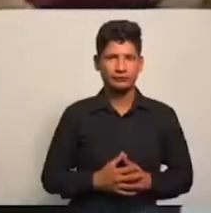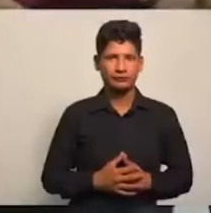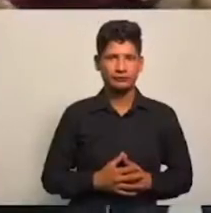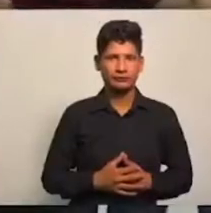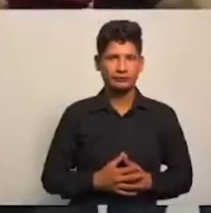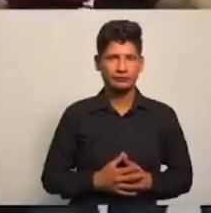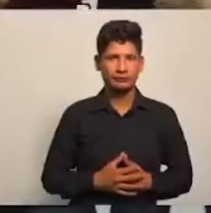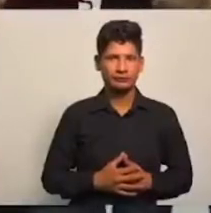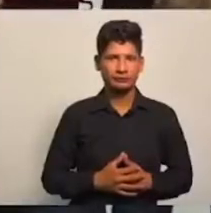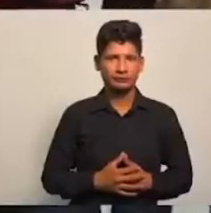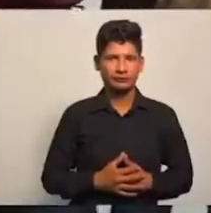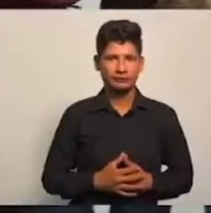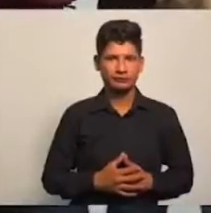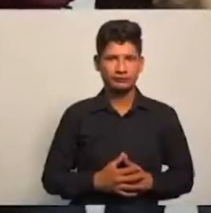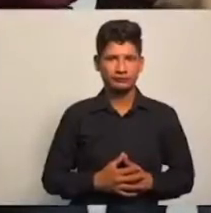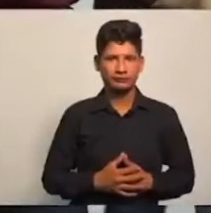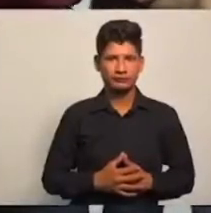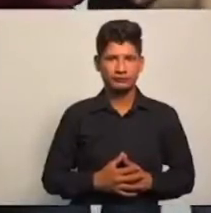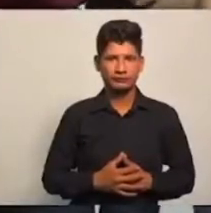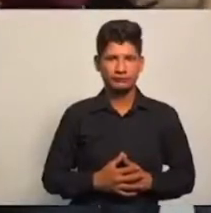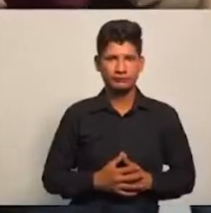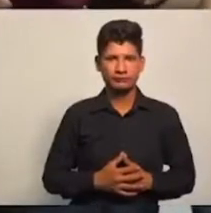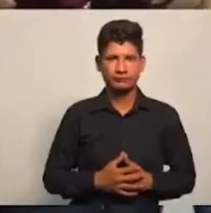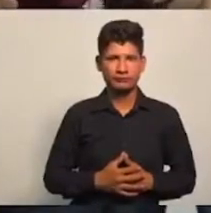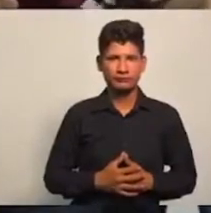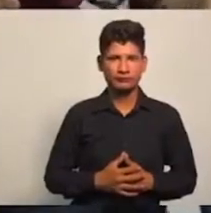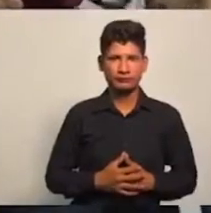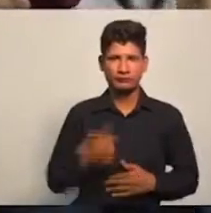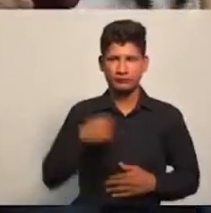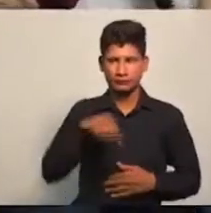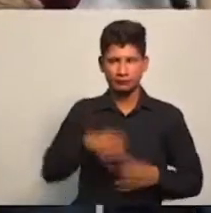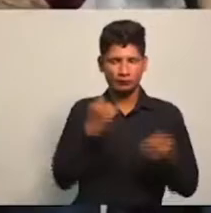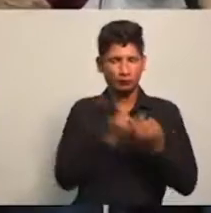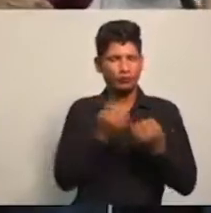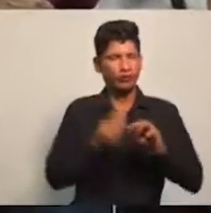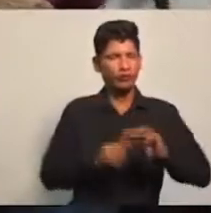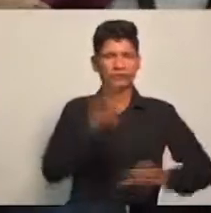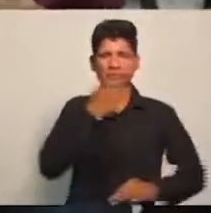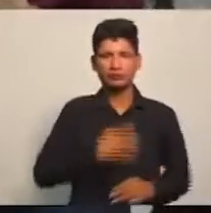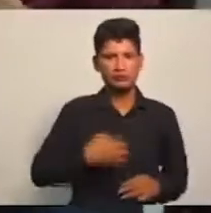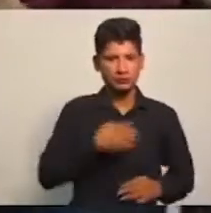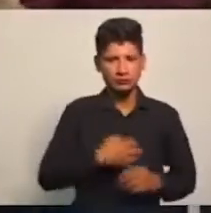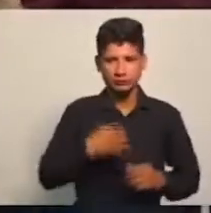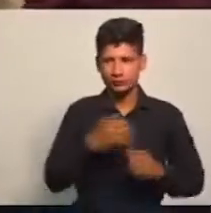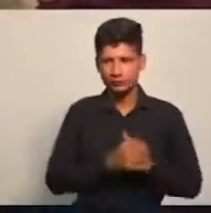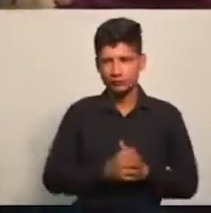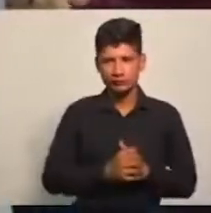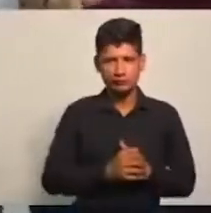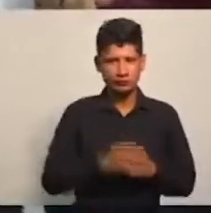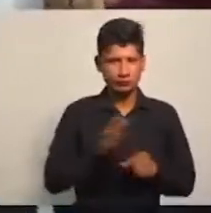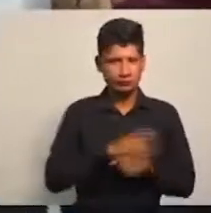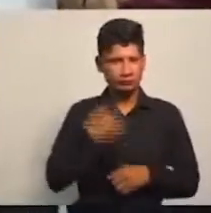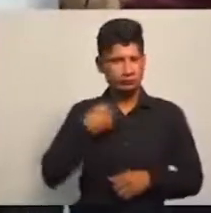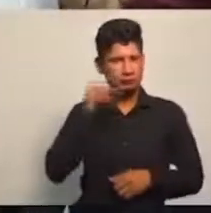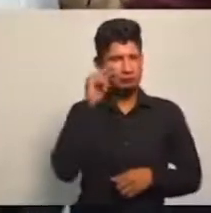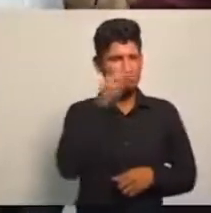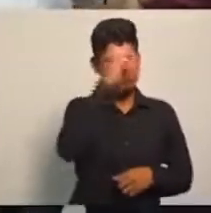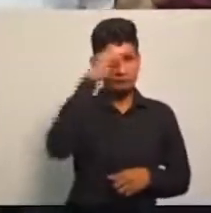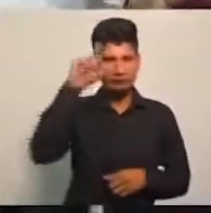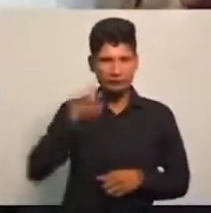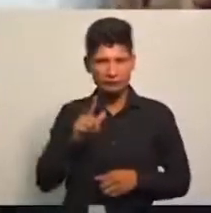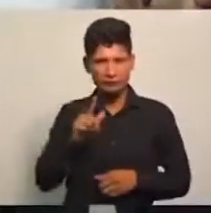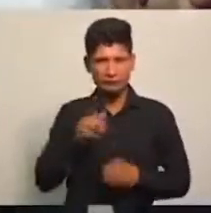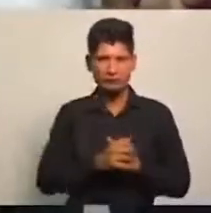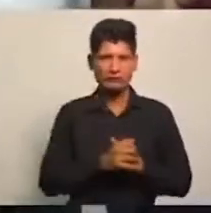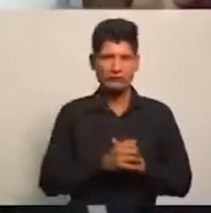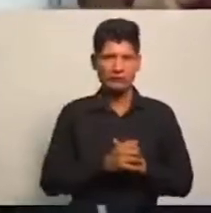Amigos y amigas, yo estoy también contento porque Mara les ama. Mara es